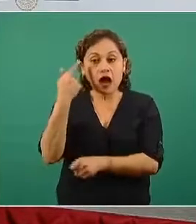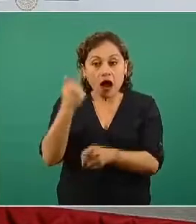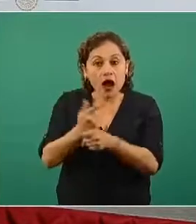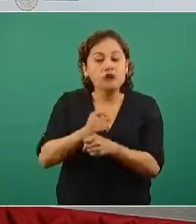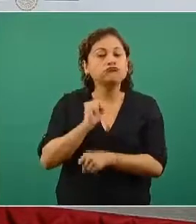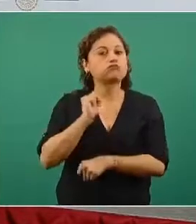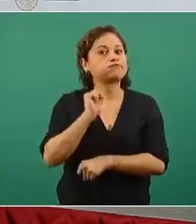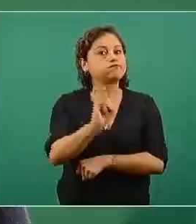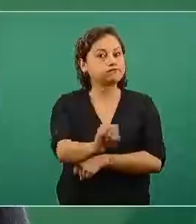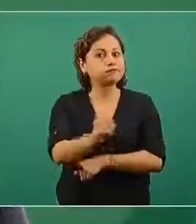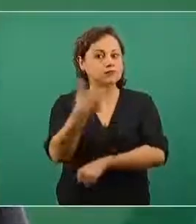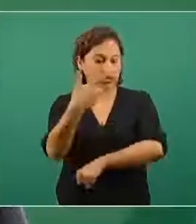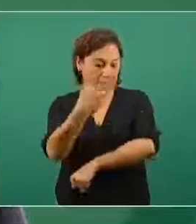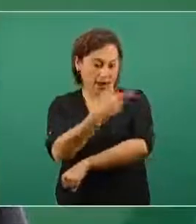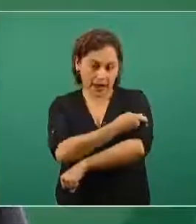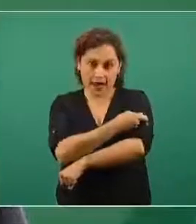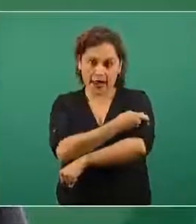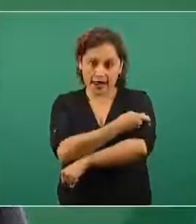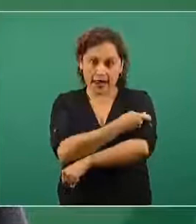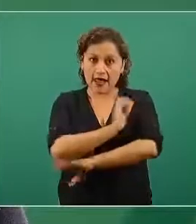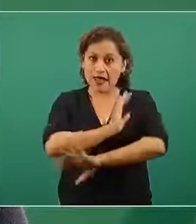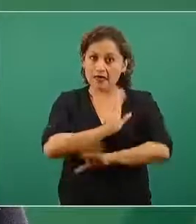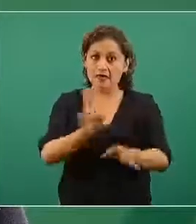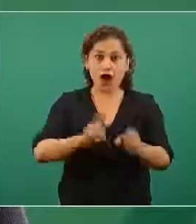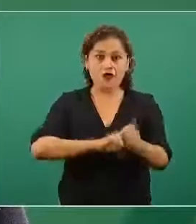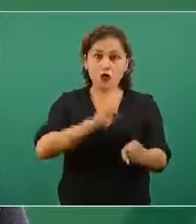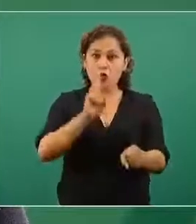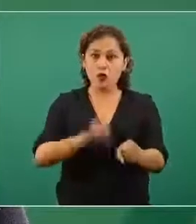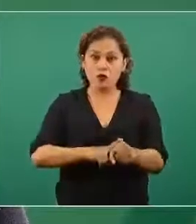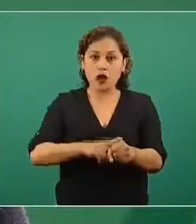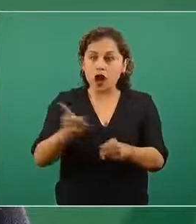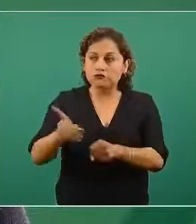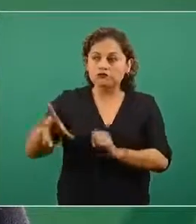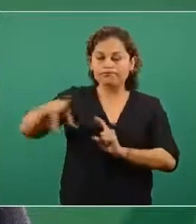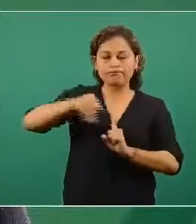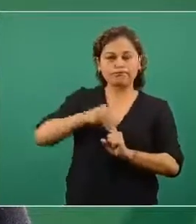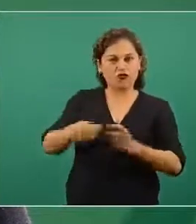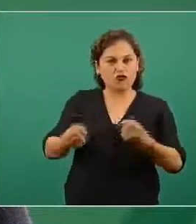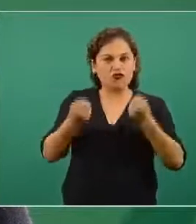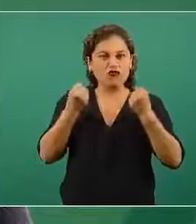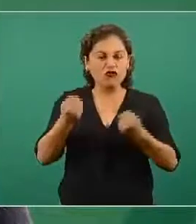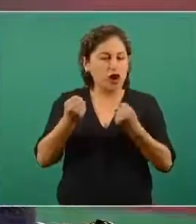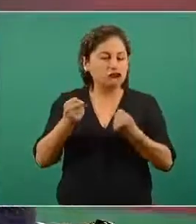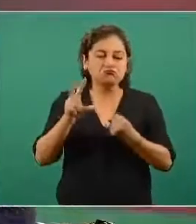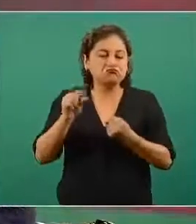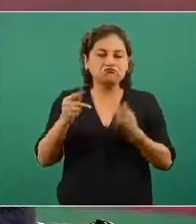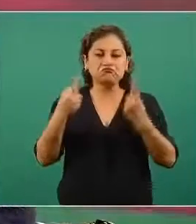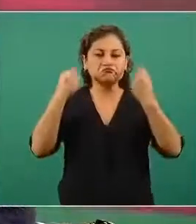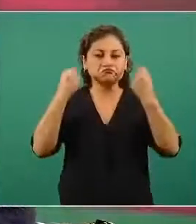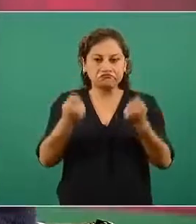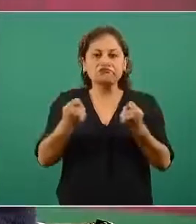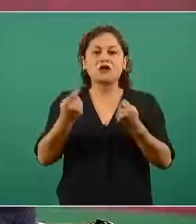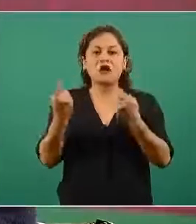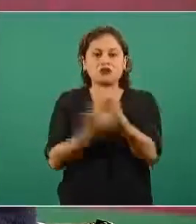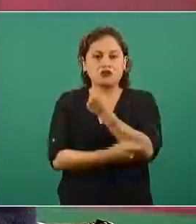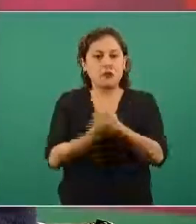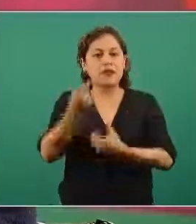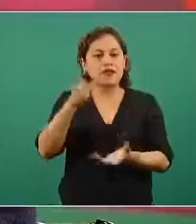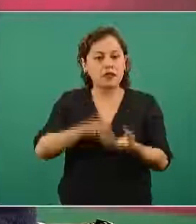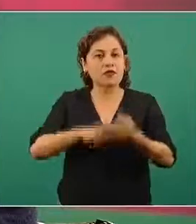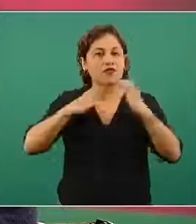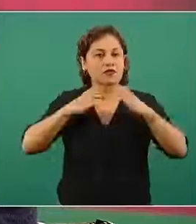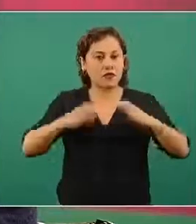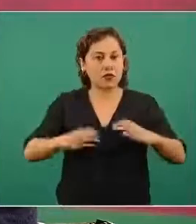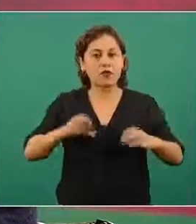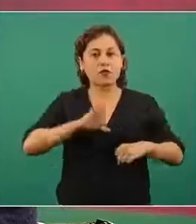reciente, se están terminando de realizar este tipo de estudios para también conocer qué riesgos pudiera haber en relación a esta